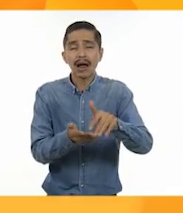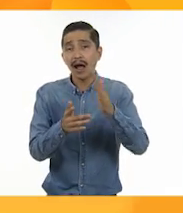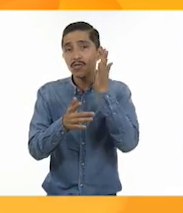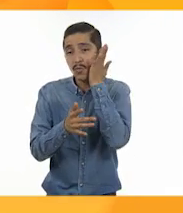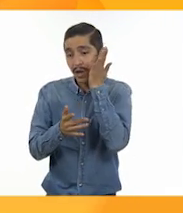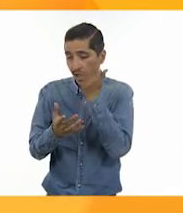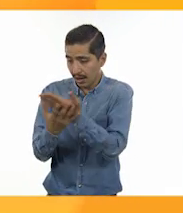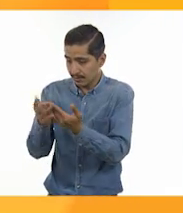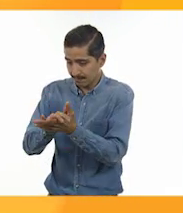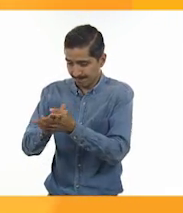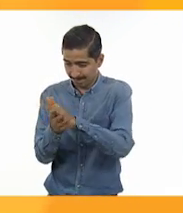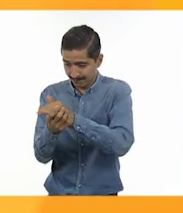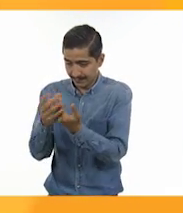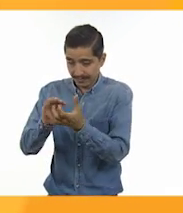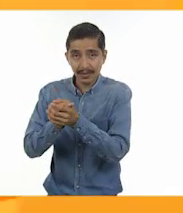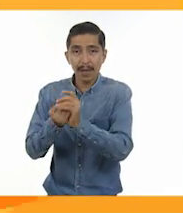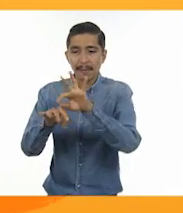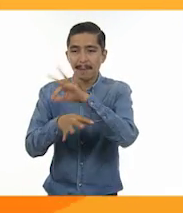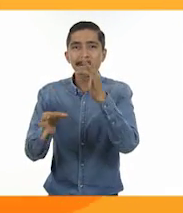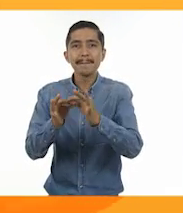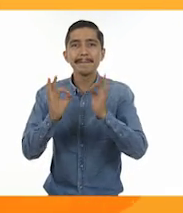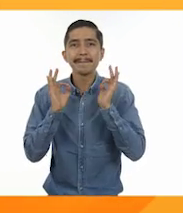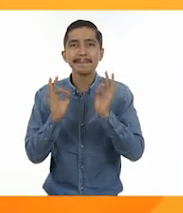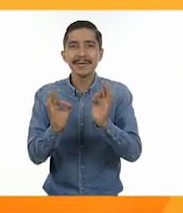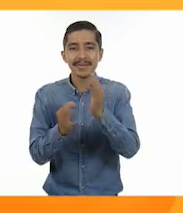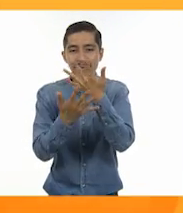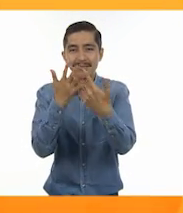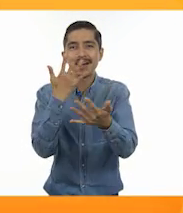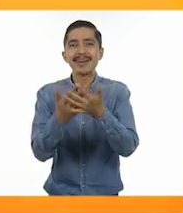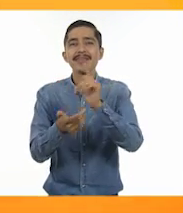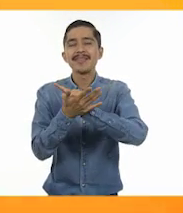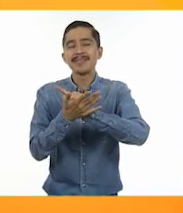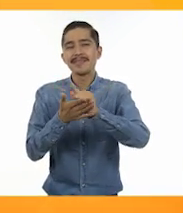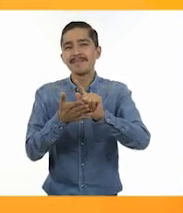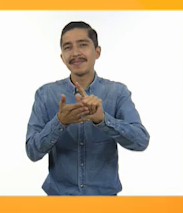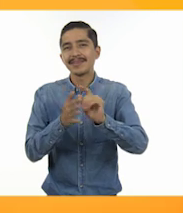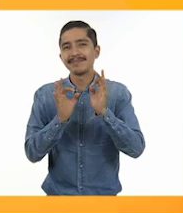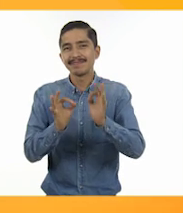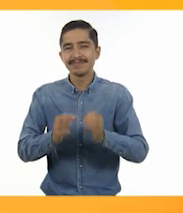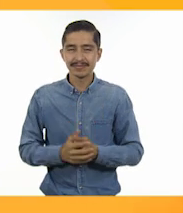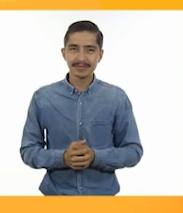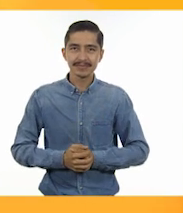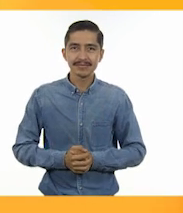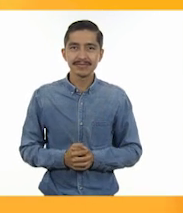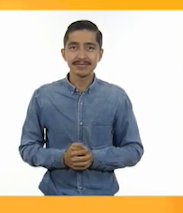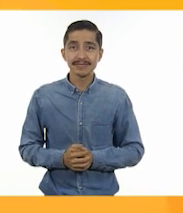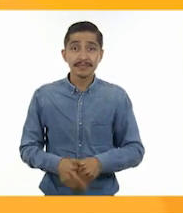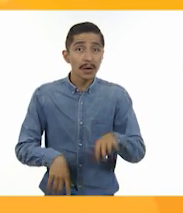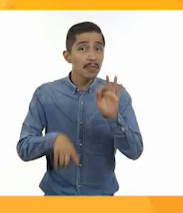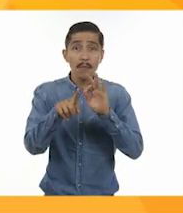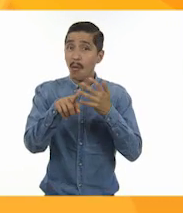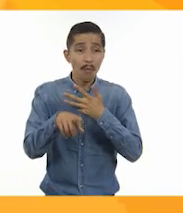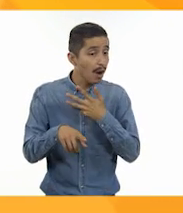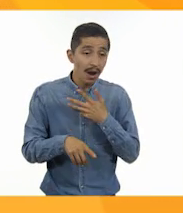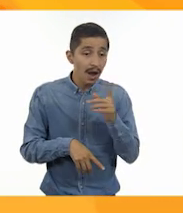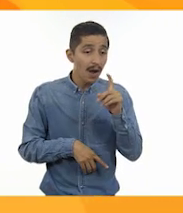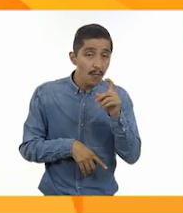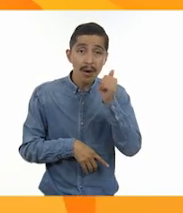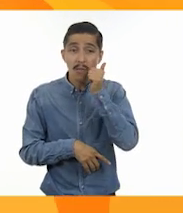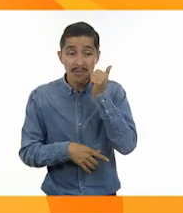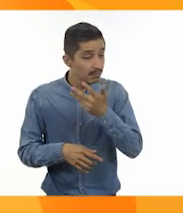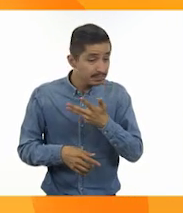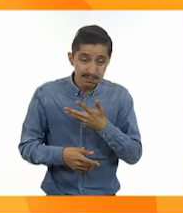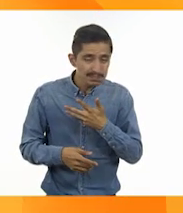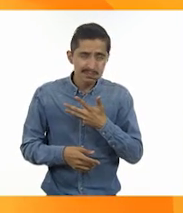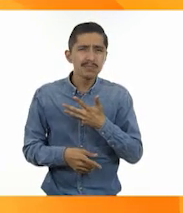Sécalas con una toalla y ¡listo! Tus manos están limpias. Si no tienes agua y jabón,